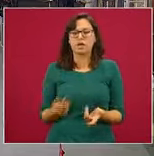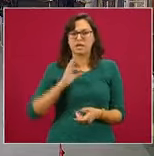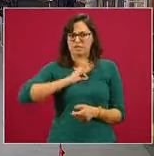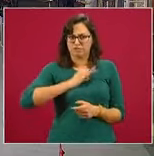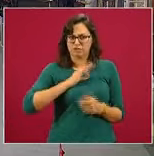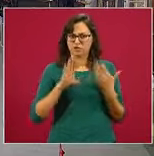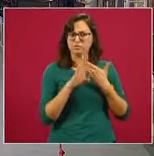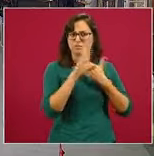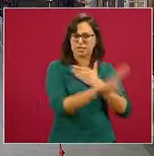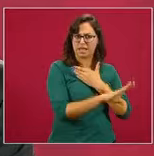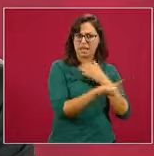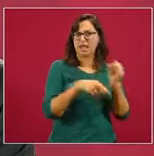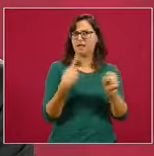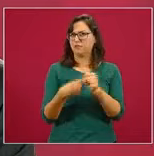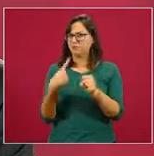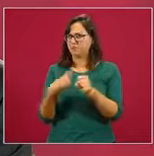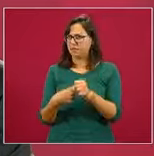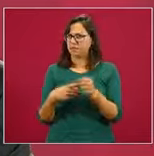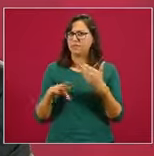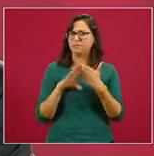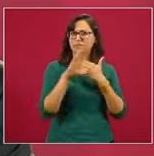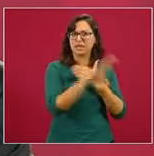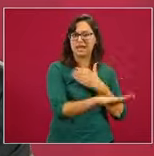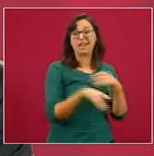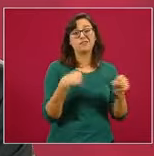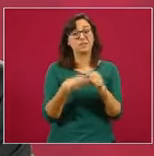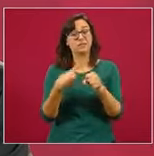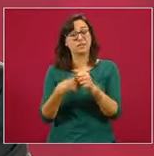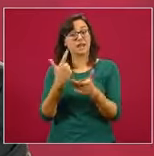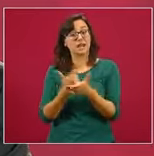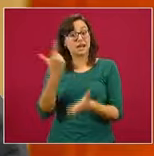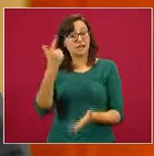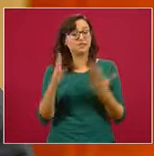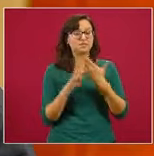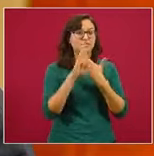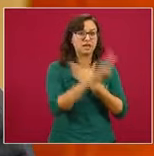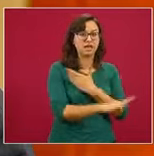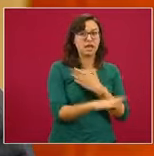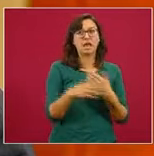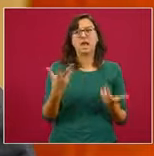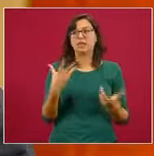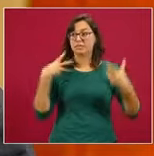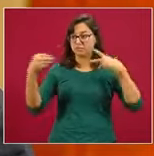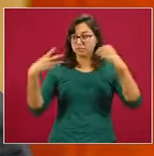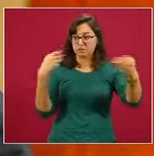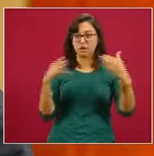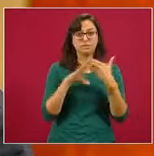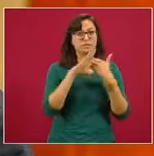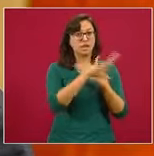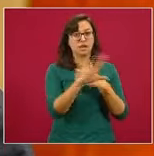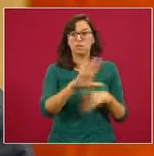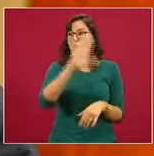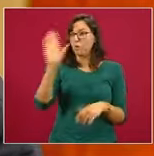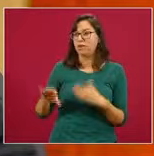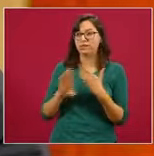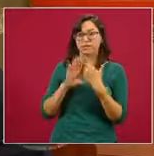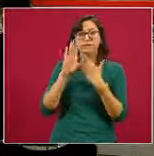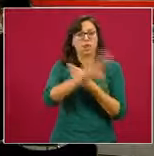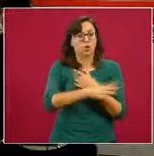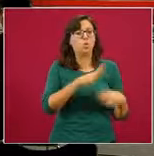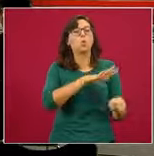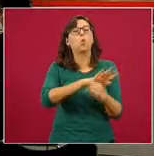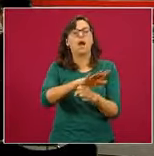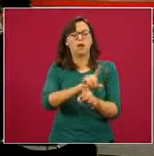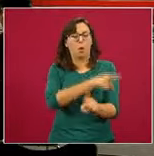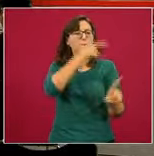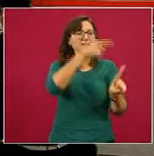enfermedad grave, evitar la transmisión, evitar la muerte, etcétera. Entonces, todo esto está en proceso. Conforme va